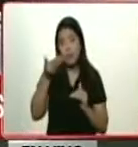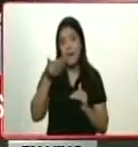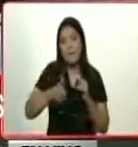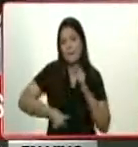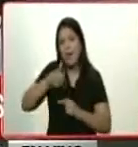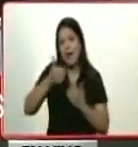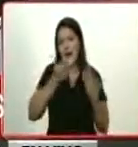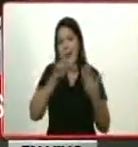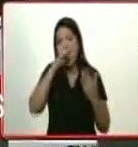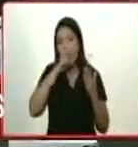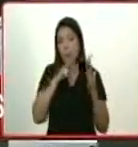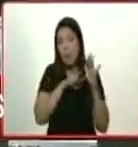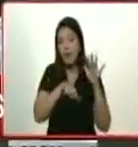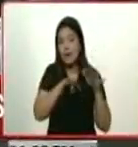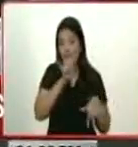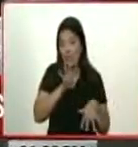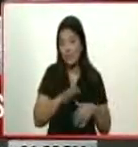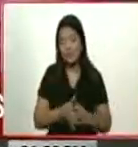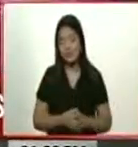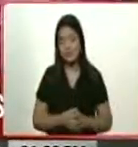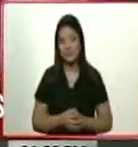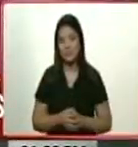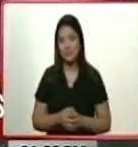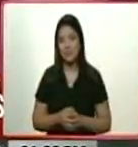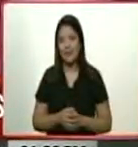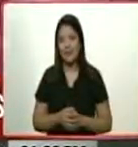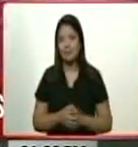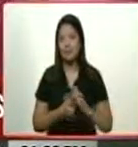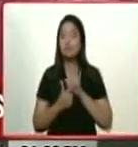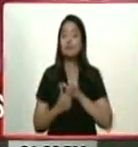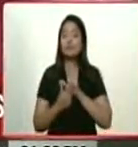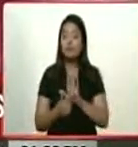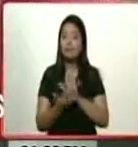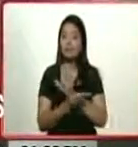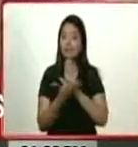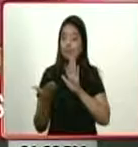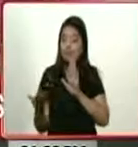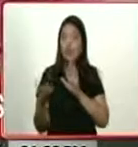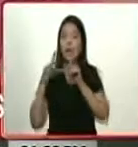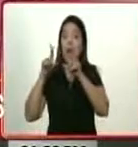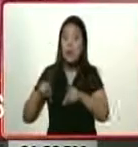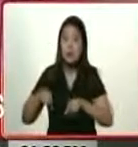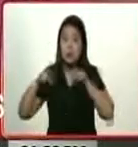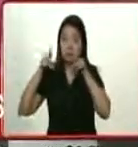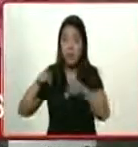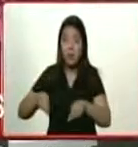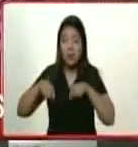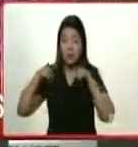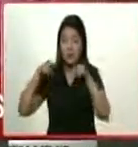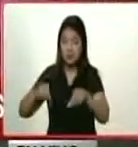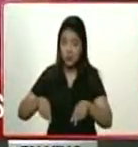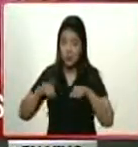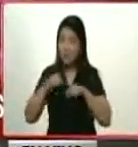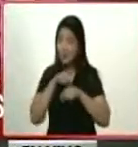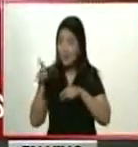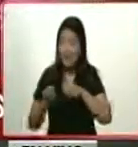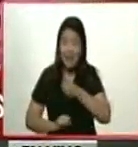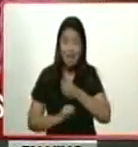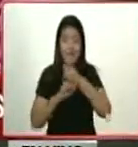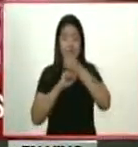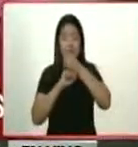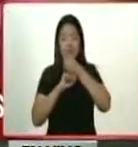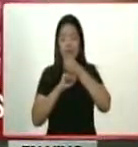1.400 millones ha invertido la banca agrícola estatal solo en el Estado Portuguesa en el año 2015. Esto